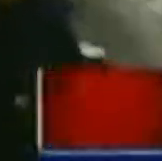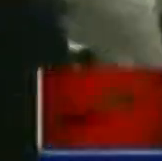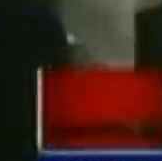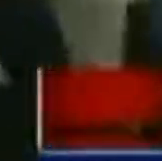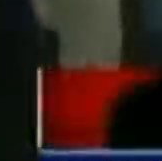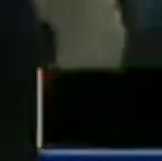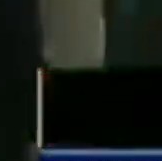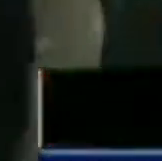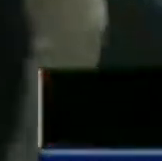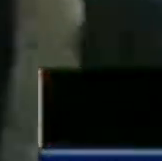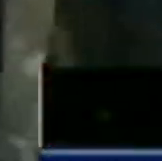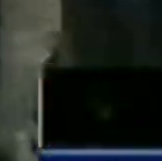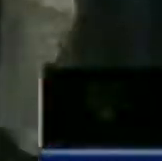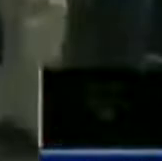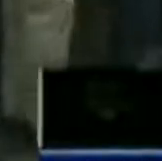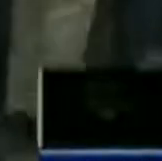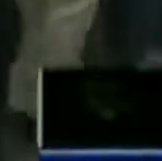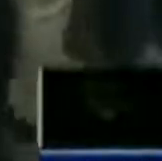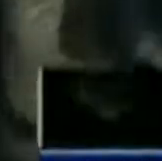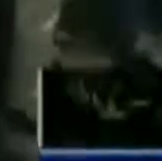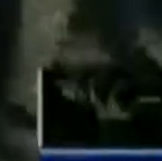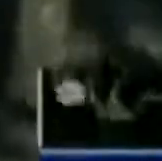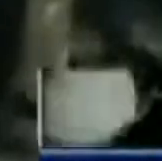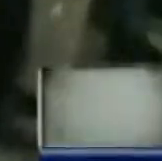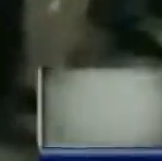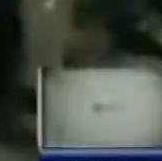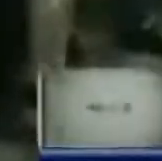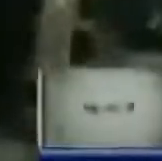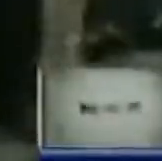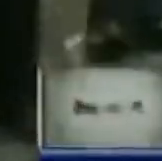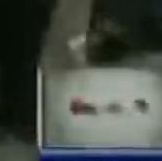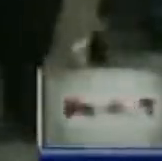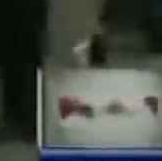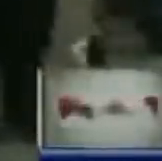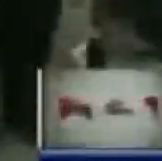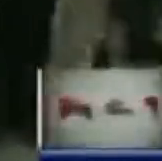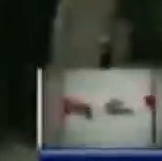en la madrugada para que sigan bailando bebé